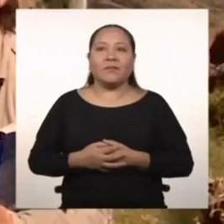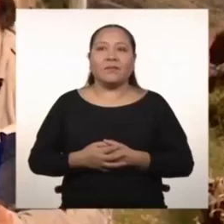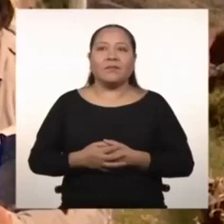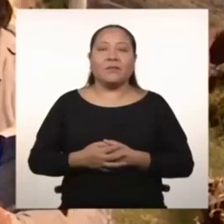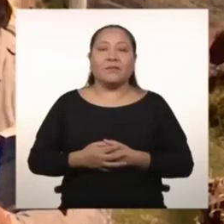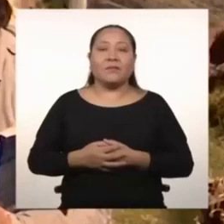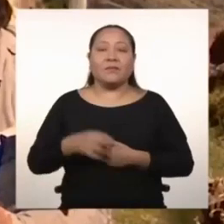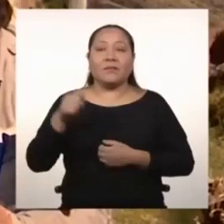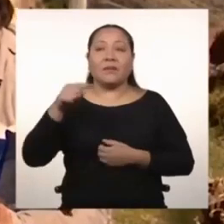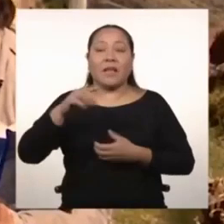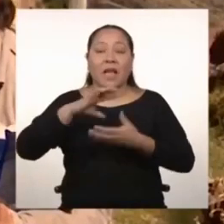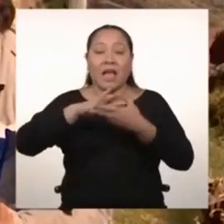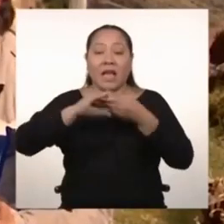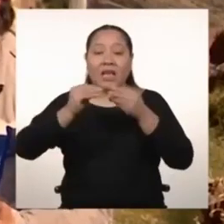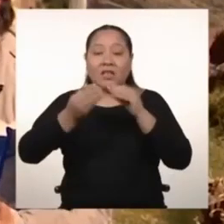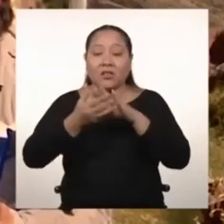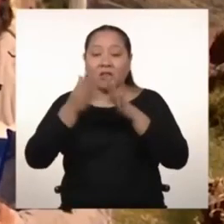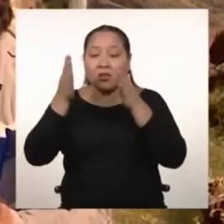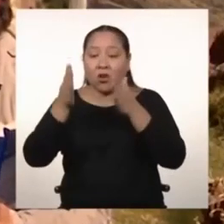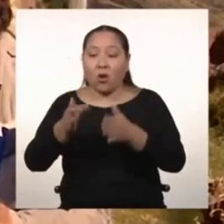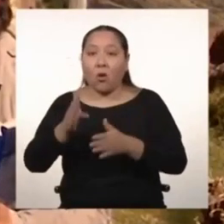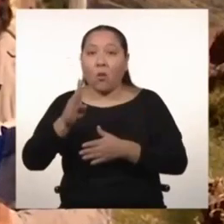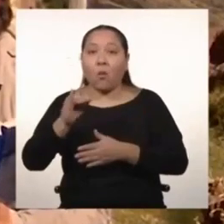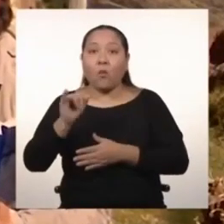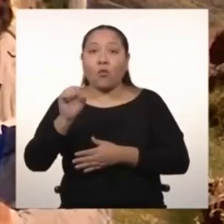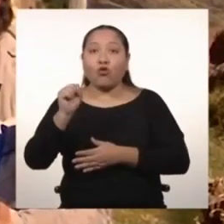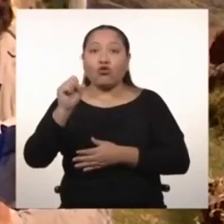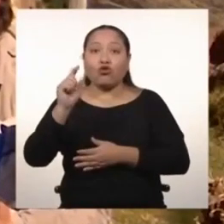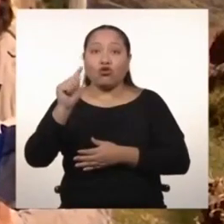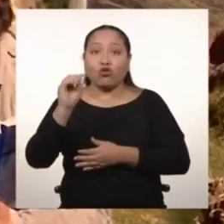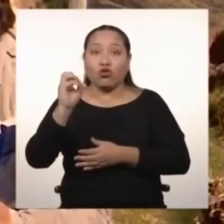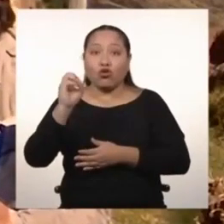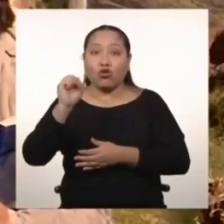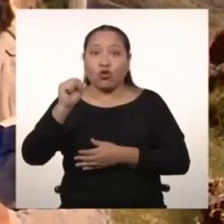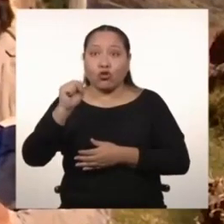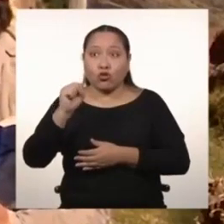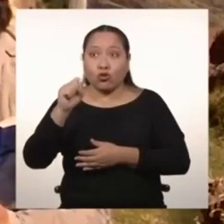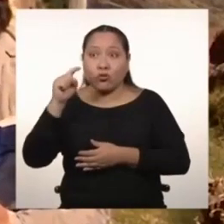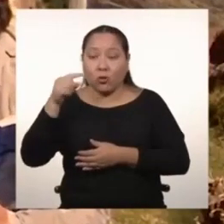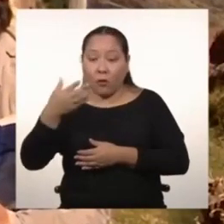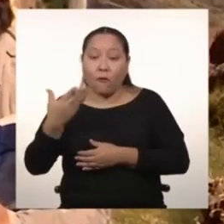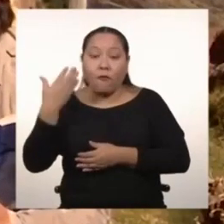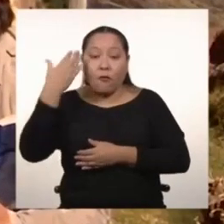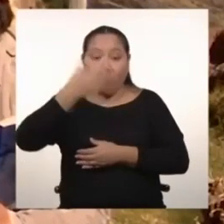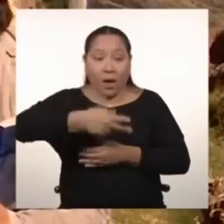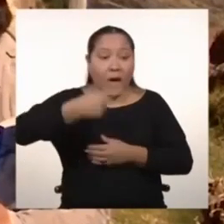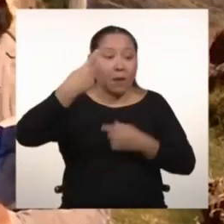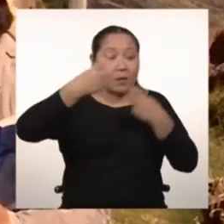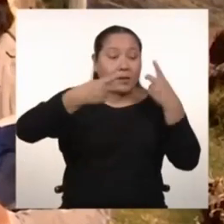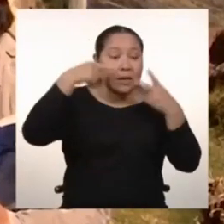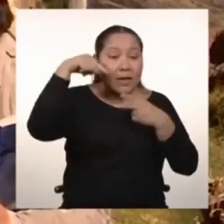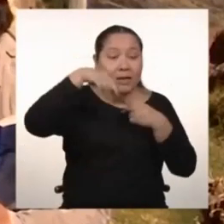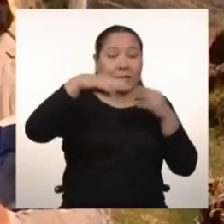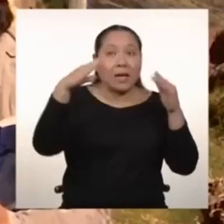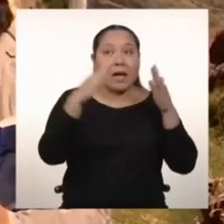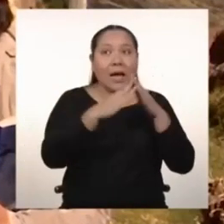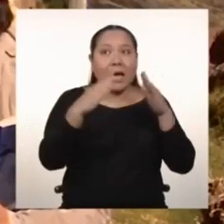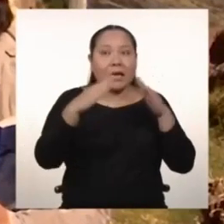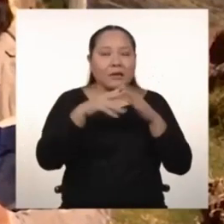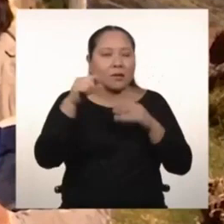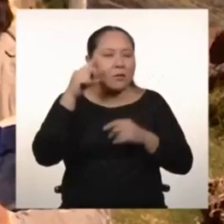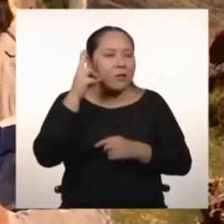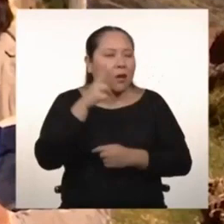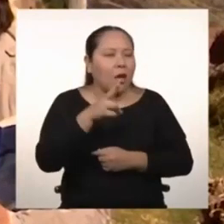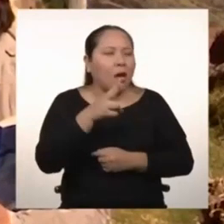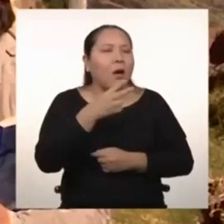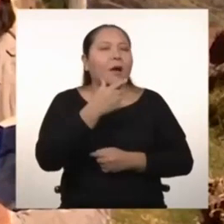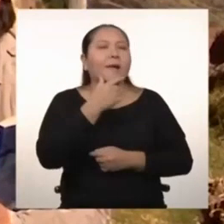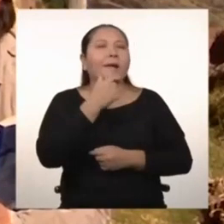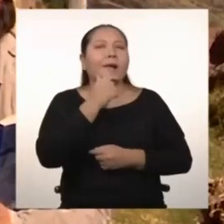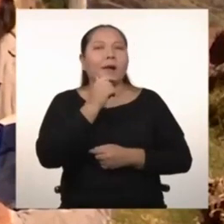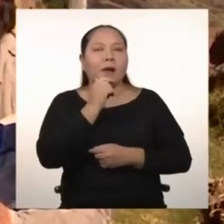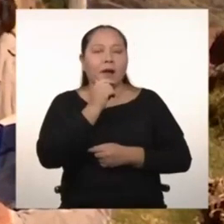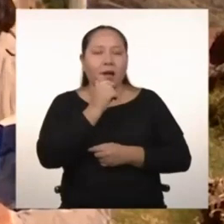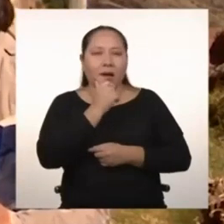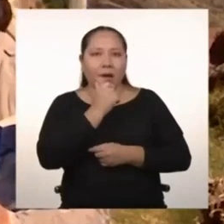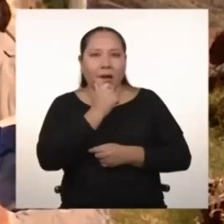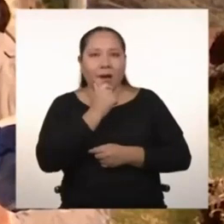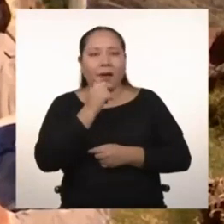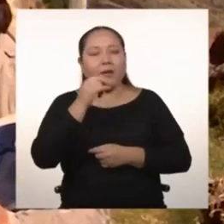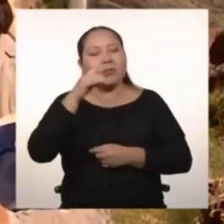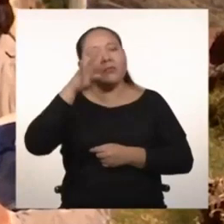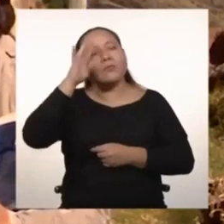El historiador José Antonio El Busto estuvo precisamente en algún momento en esta casa. A partir de eso recreó a